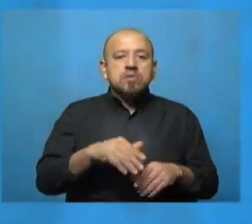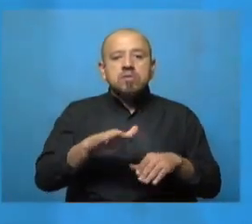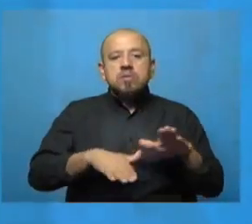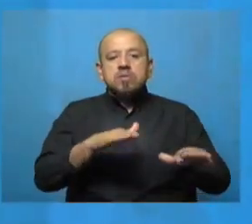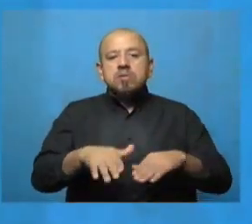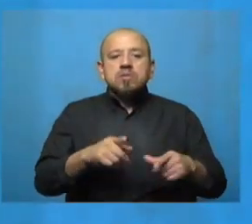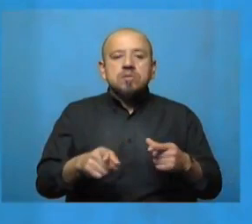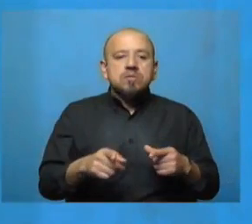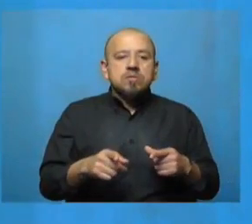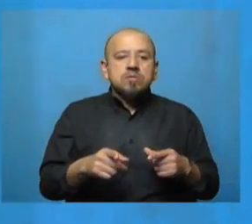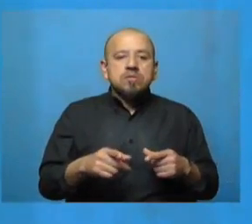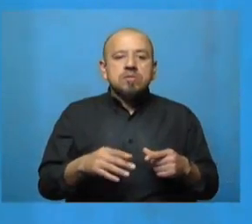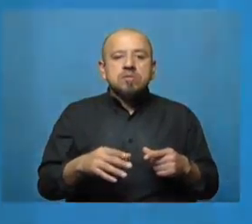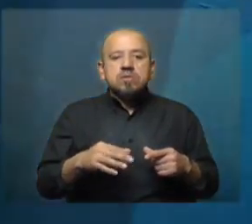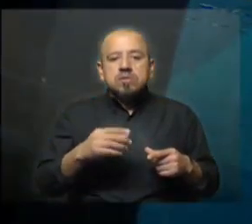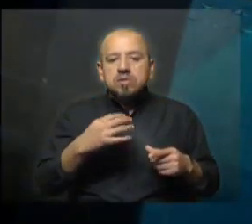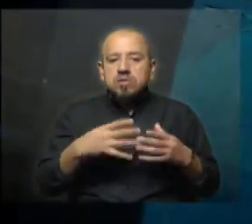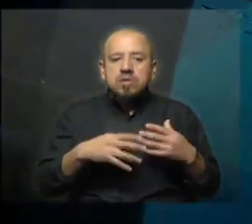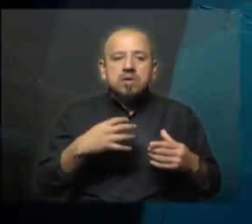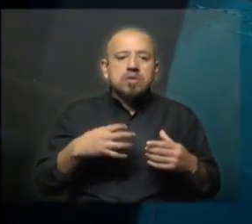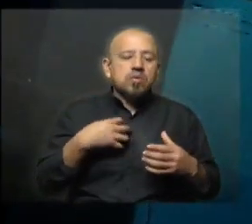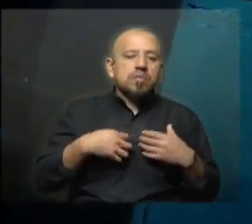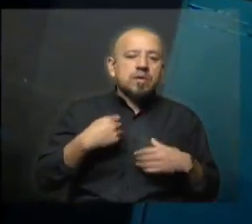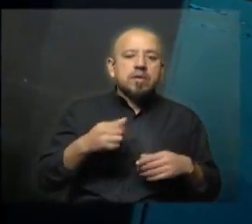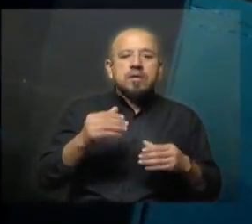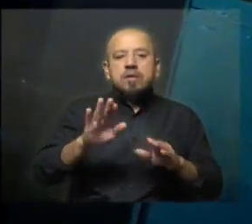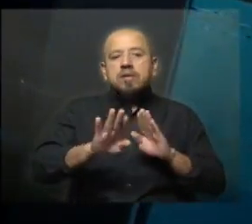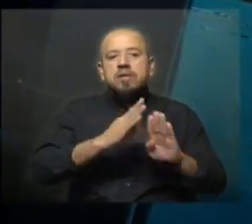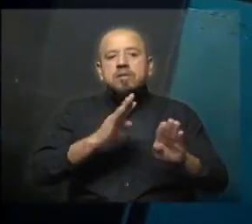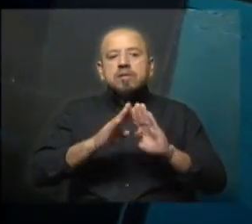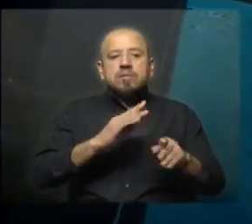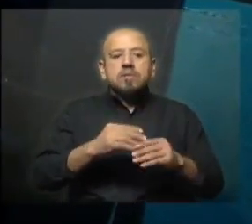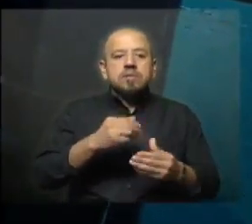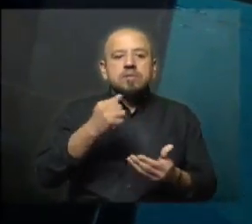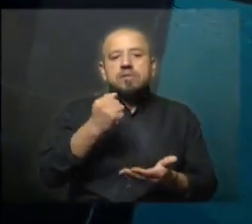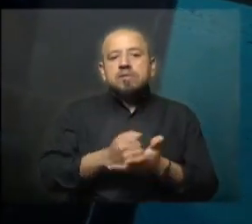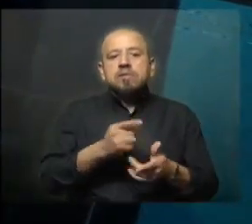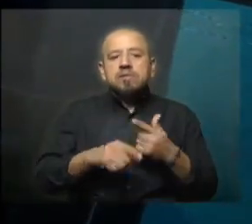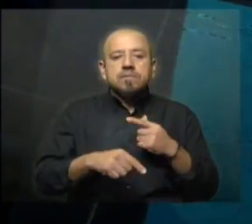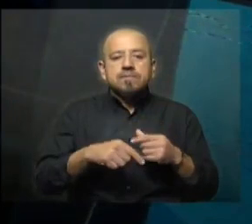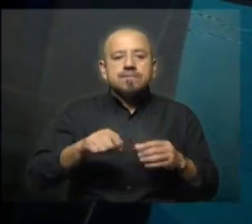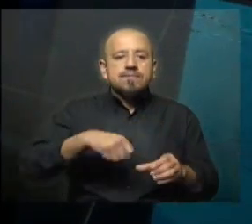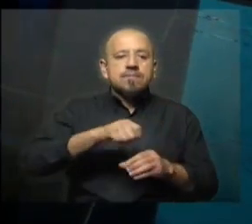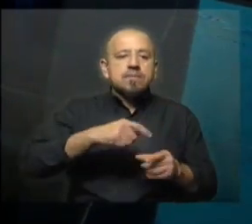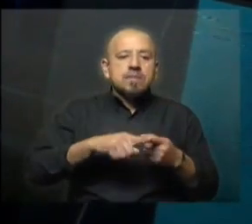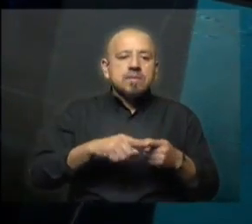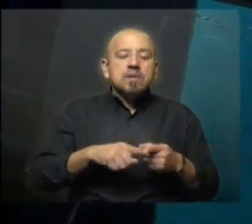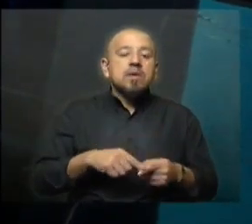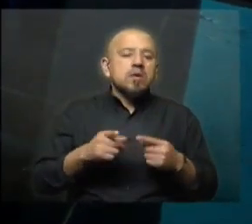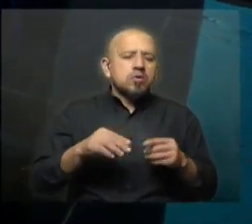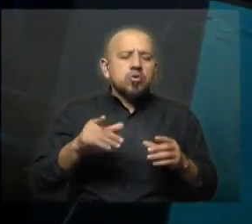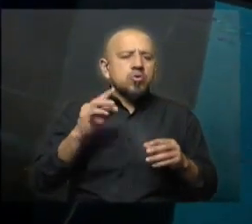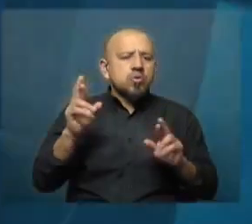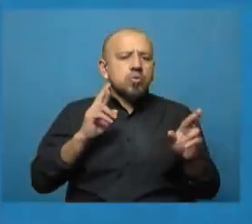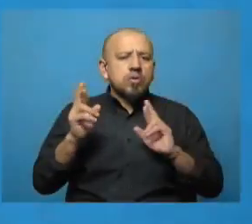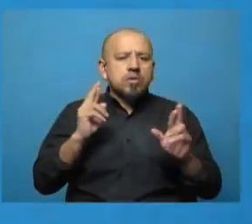este la ropa que se rosa en la taza que se apoya la cucharita que revuelve qué sé yo lo que lo